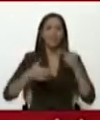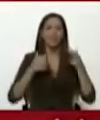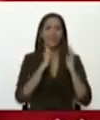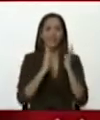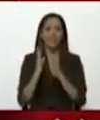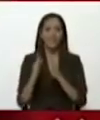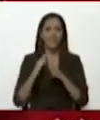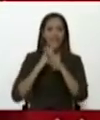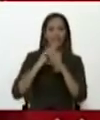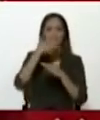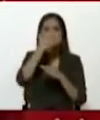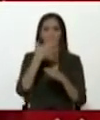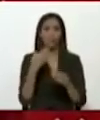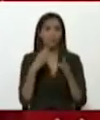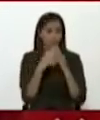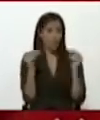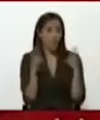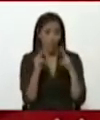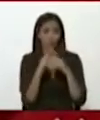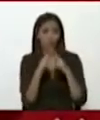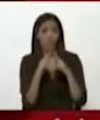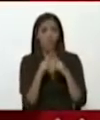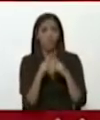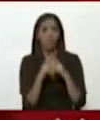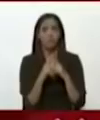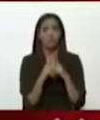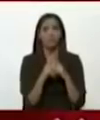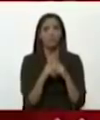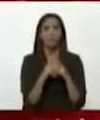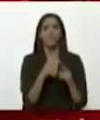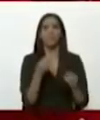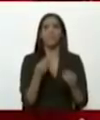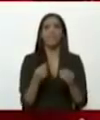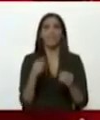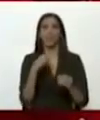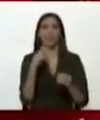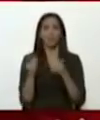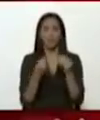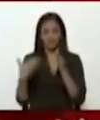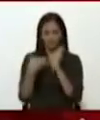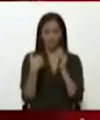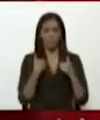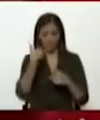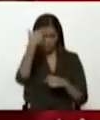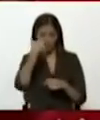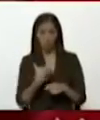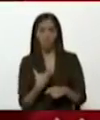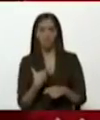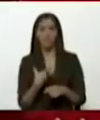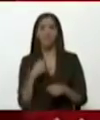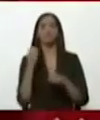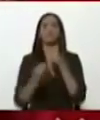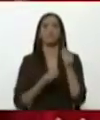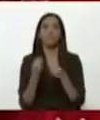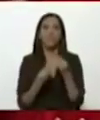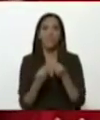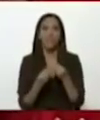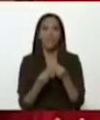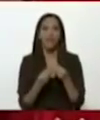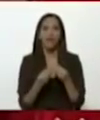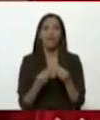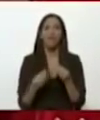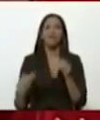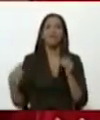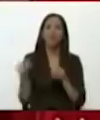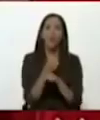antiterrorismo. Todos los conocemos. Y actuó, y no nada más contra mi persona, sino que eso tuvo un trauma